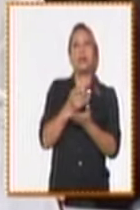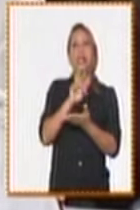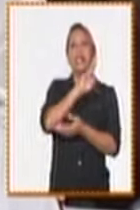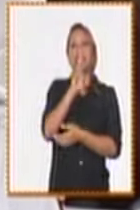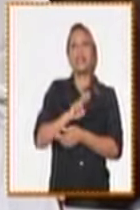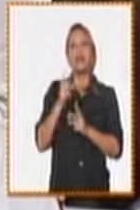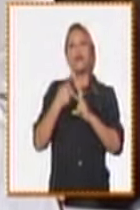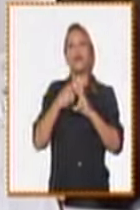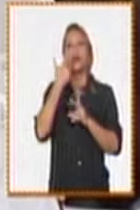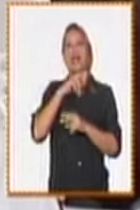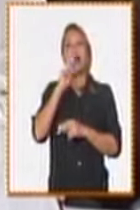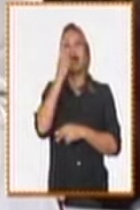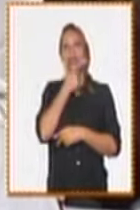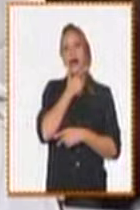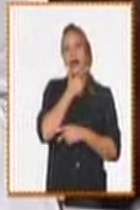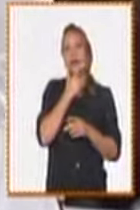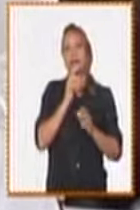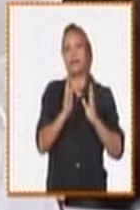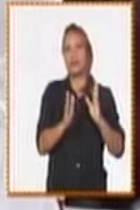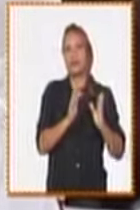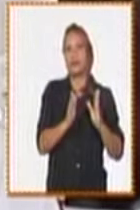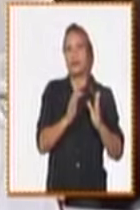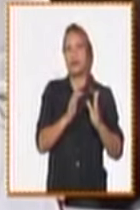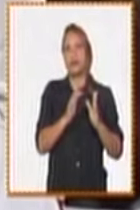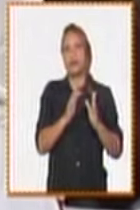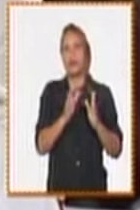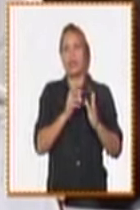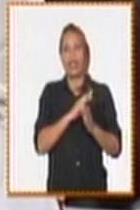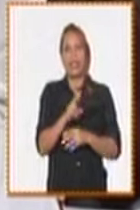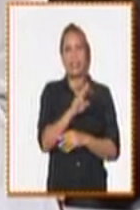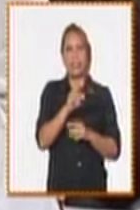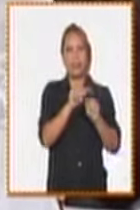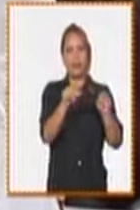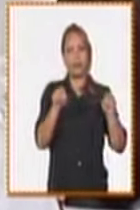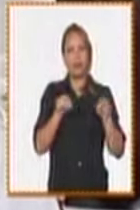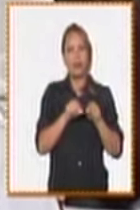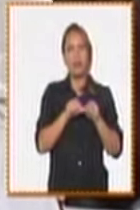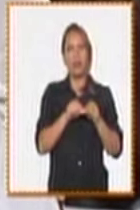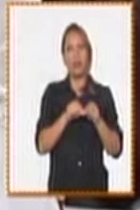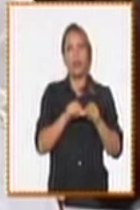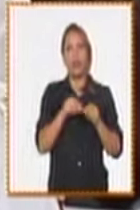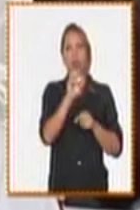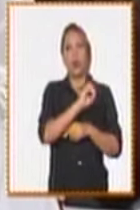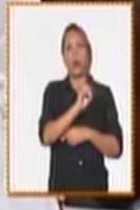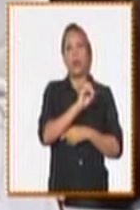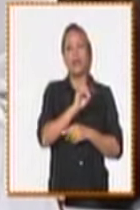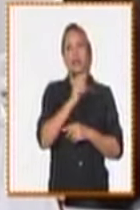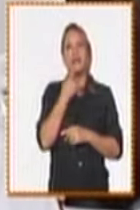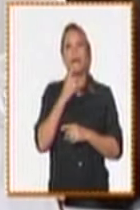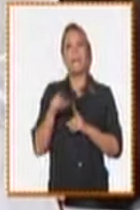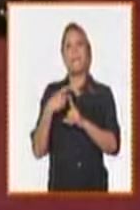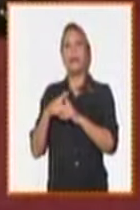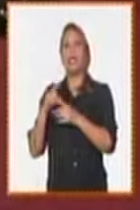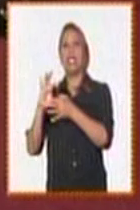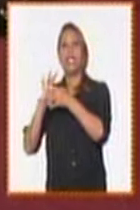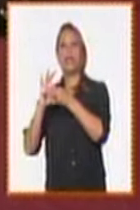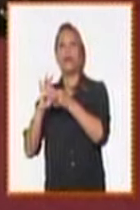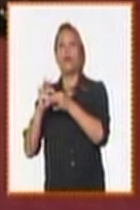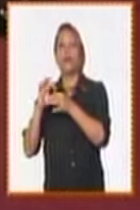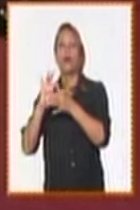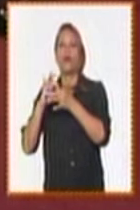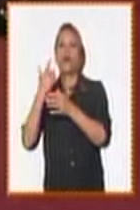Yara, o sea, la parte oeste del río Yara y el golfo de Guacanayabo. En algún